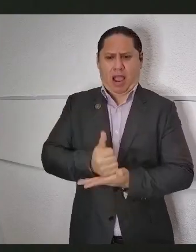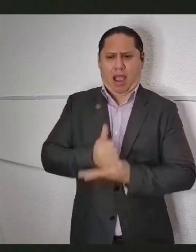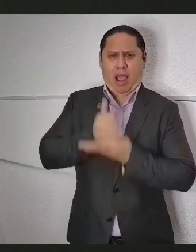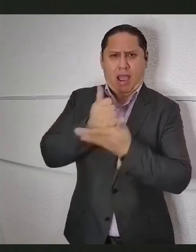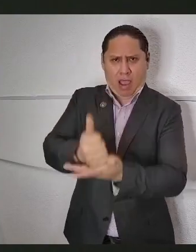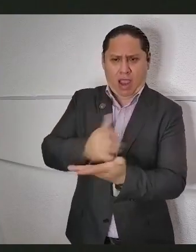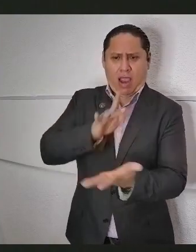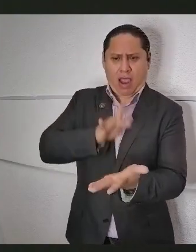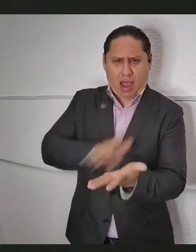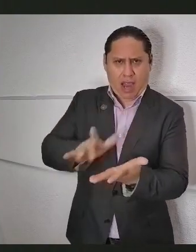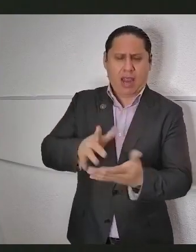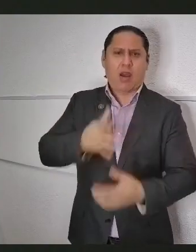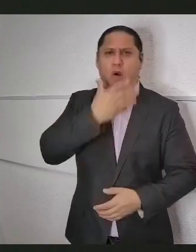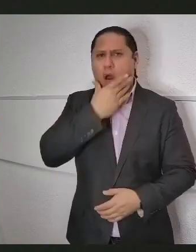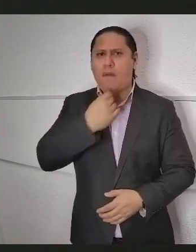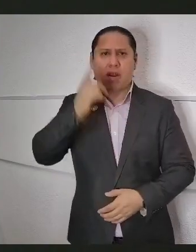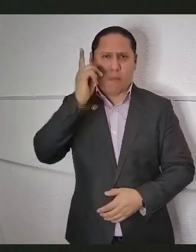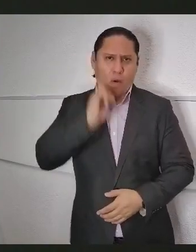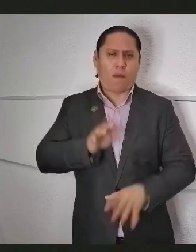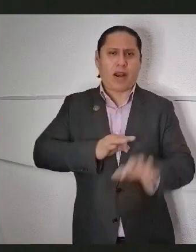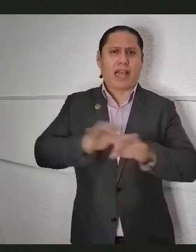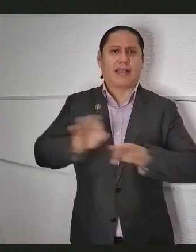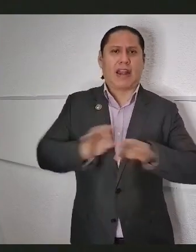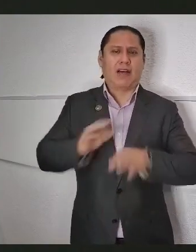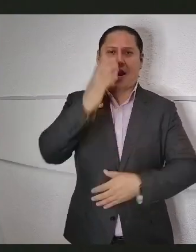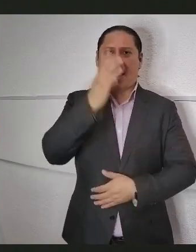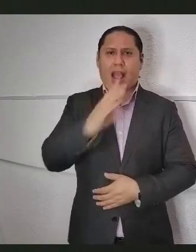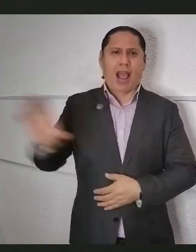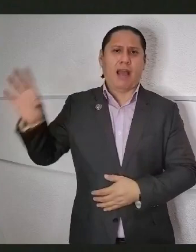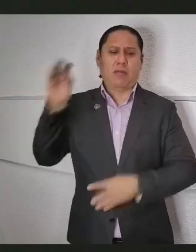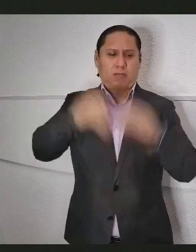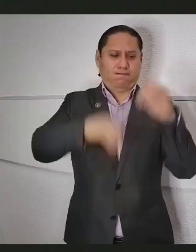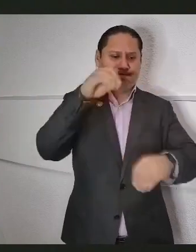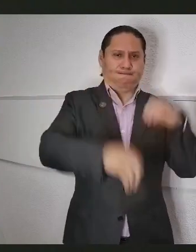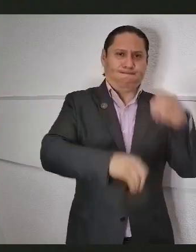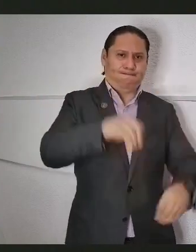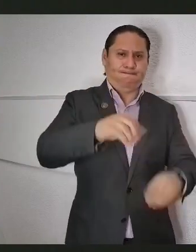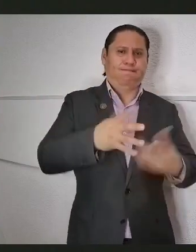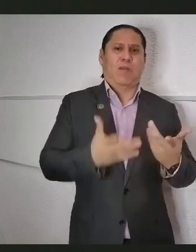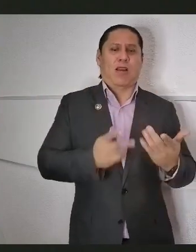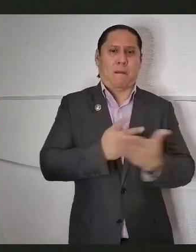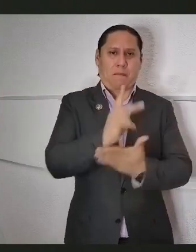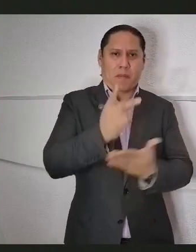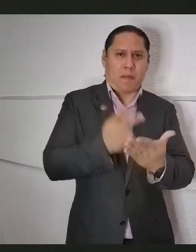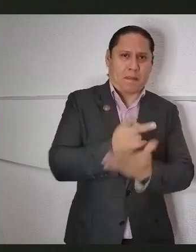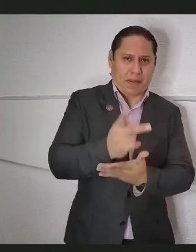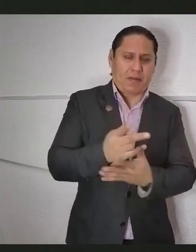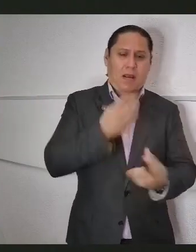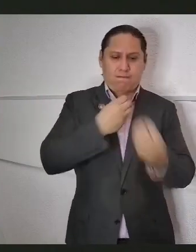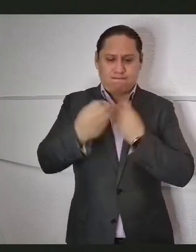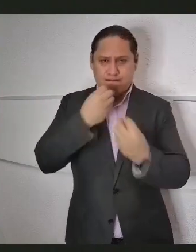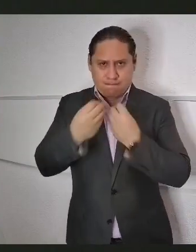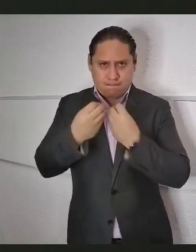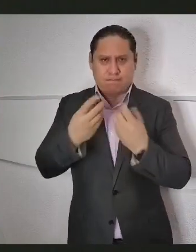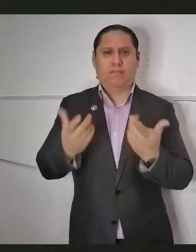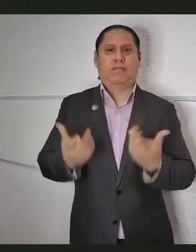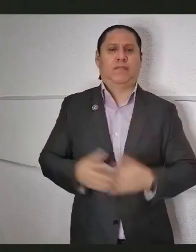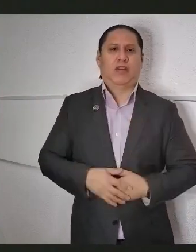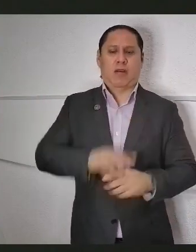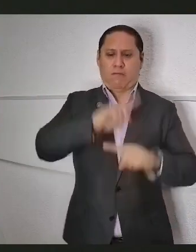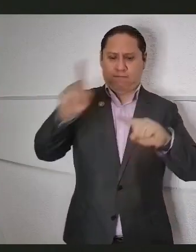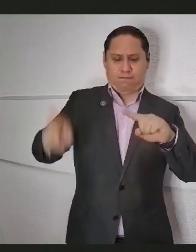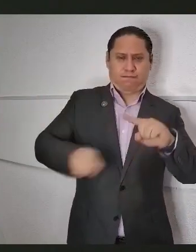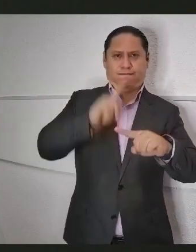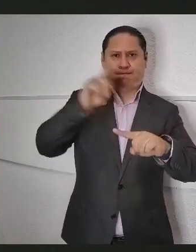de sembradoras y sembradores a través del impulso de la autosuficiencia alimentaria. Programa que